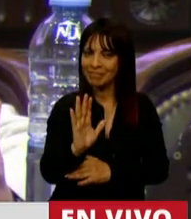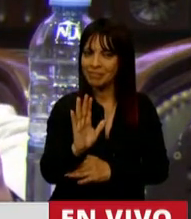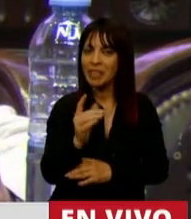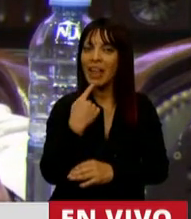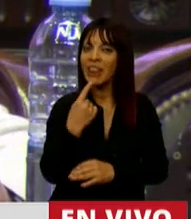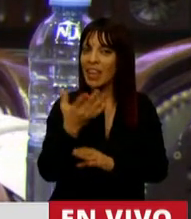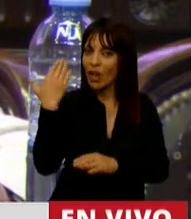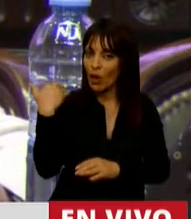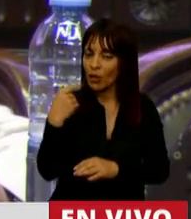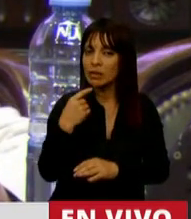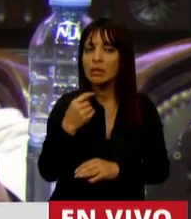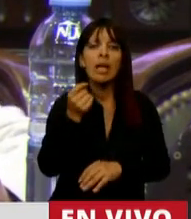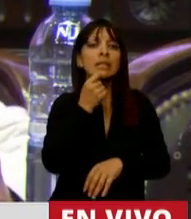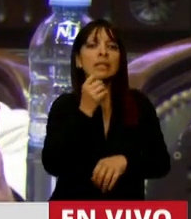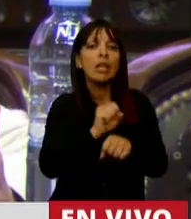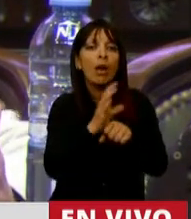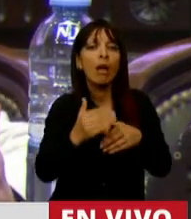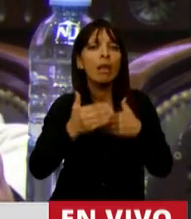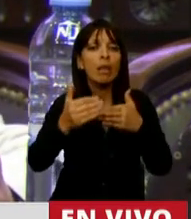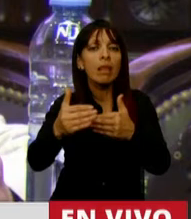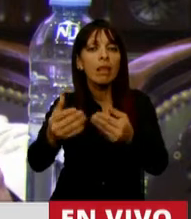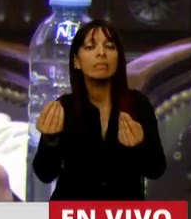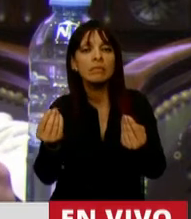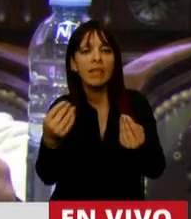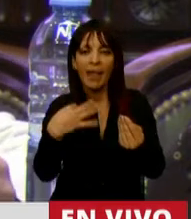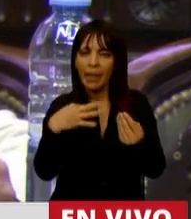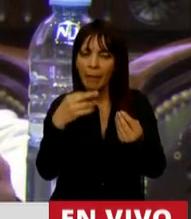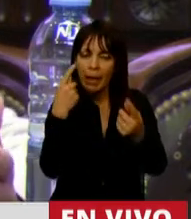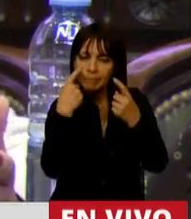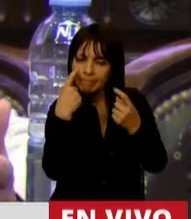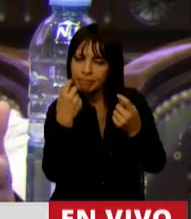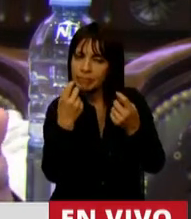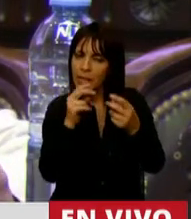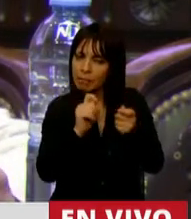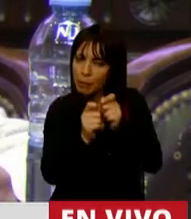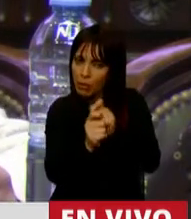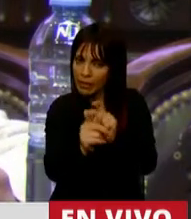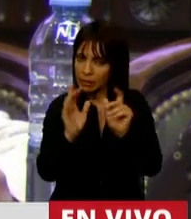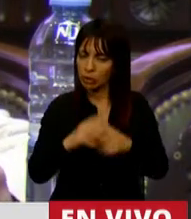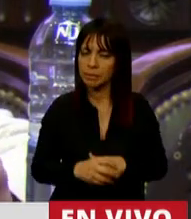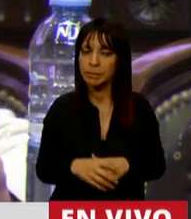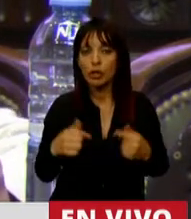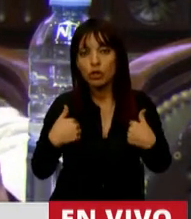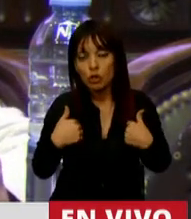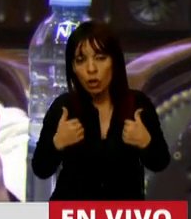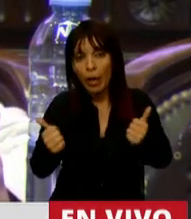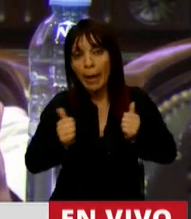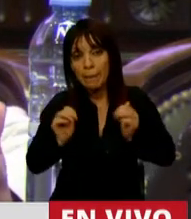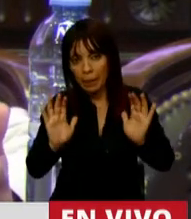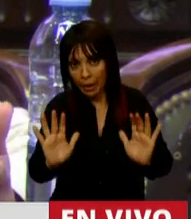la pandemia continúa, habrá que hacer revisiones. Yo solo espero que estas revisiones no